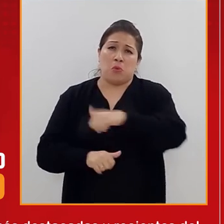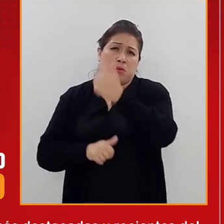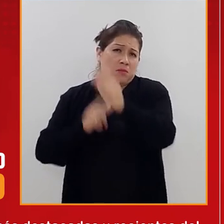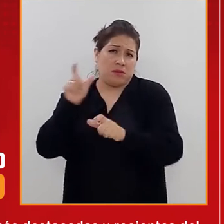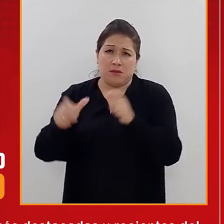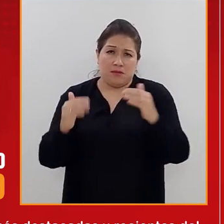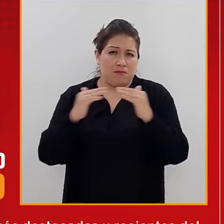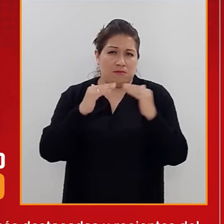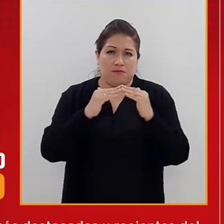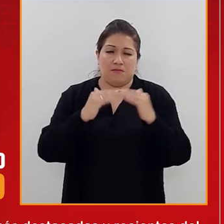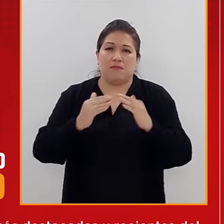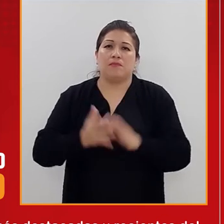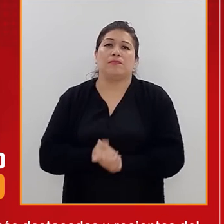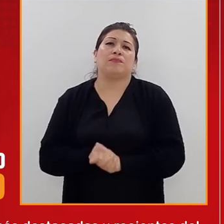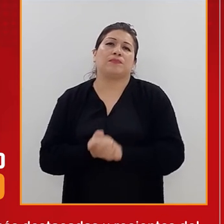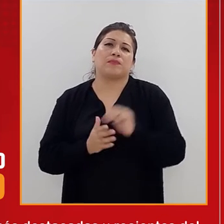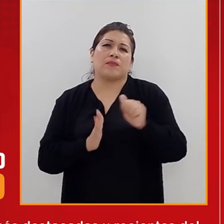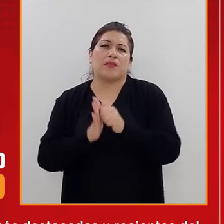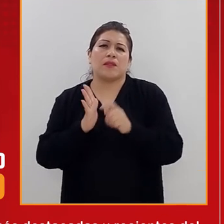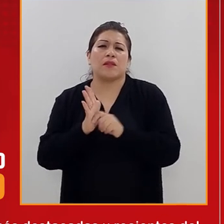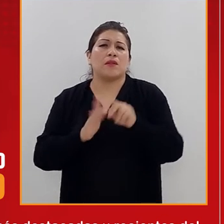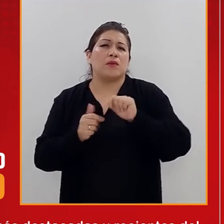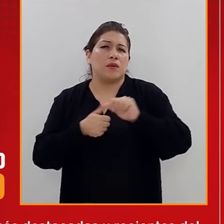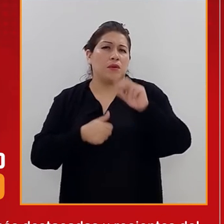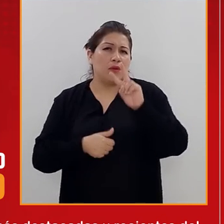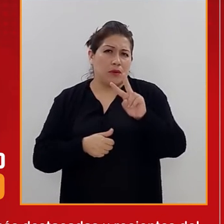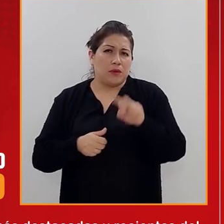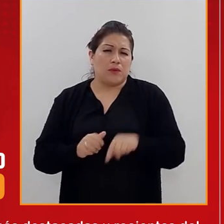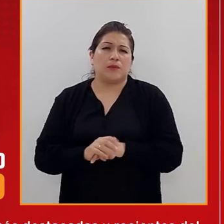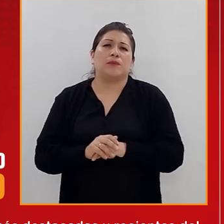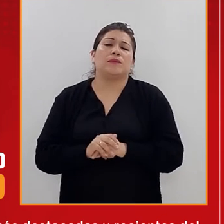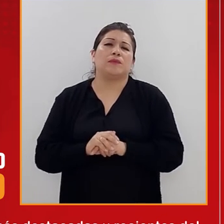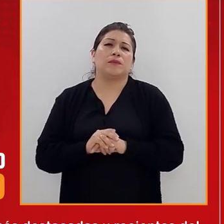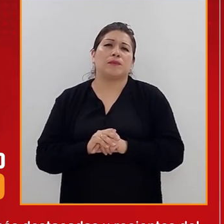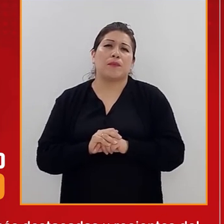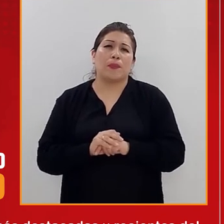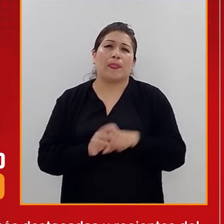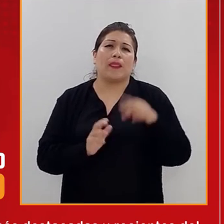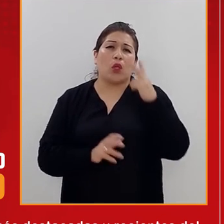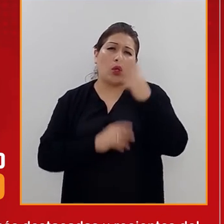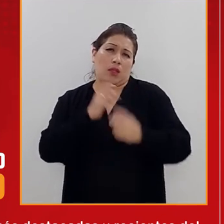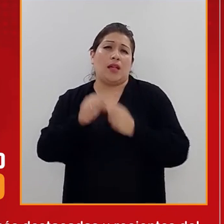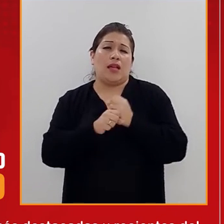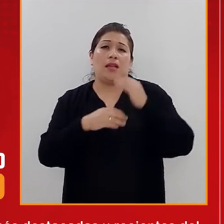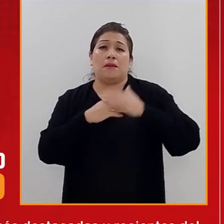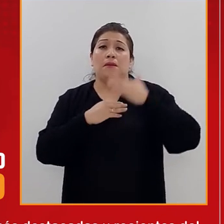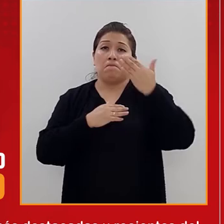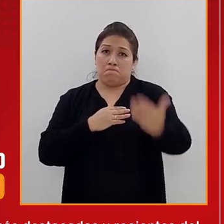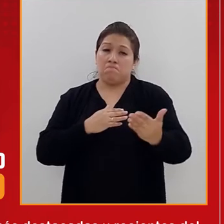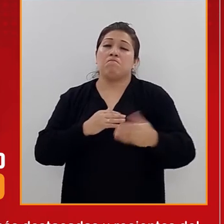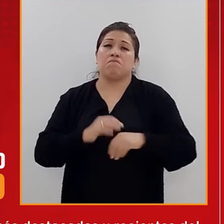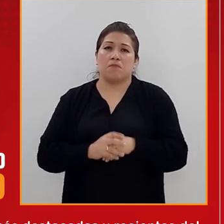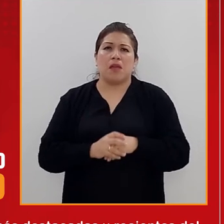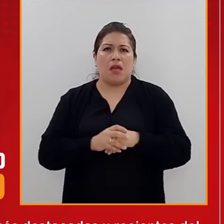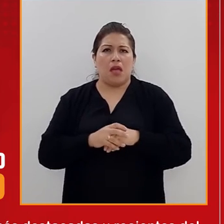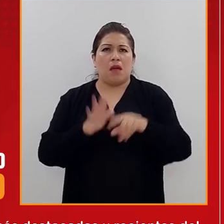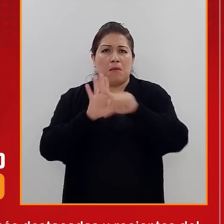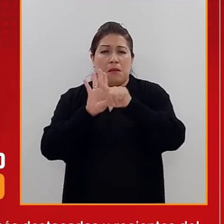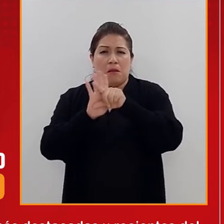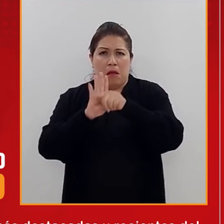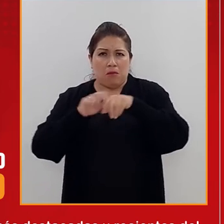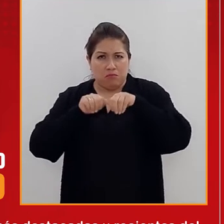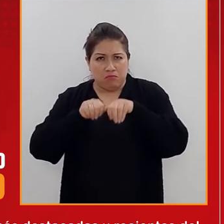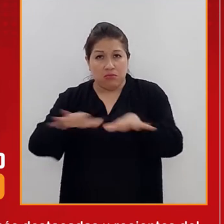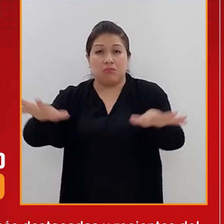en igualdad de condiciones que las demás. Artículo número 2 de la Ley número 29973. 2 años después,